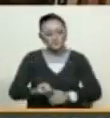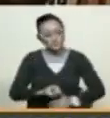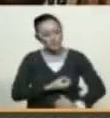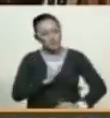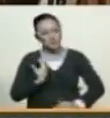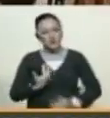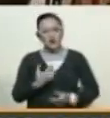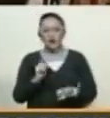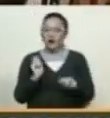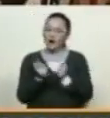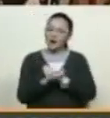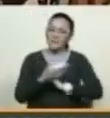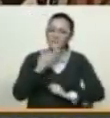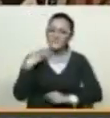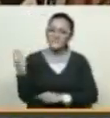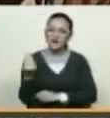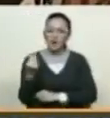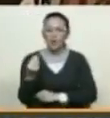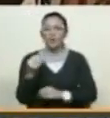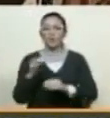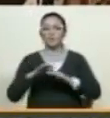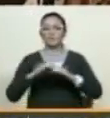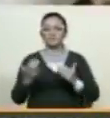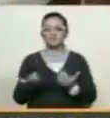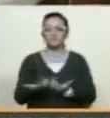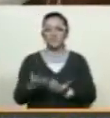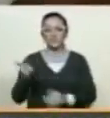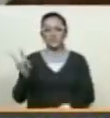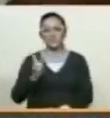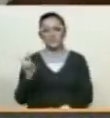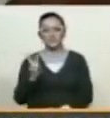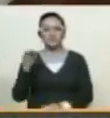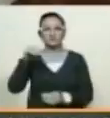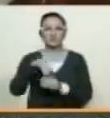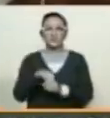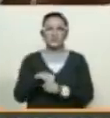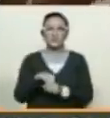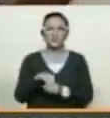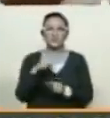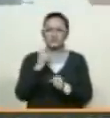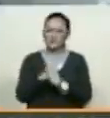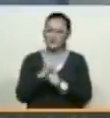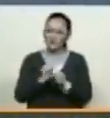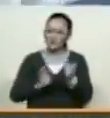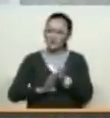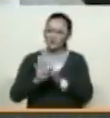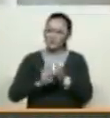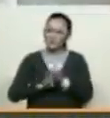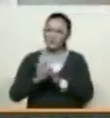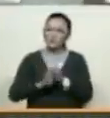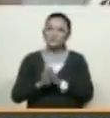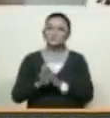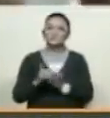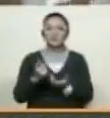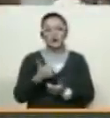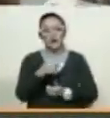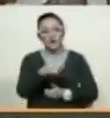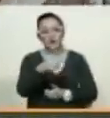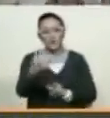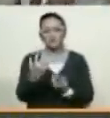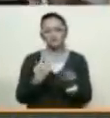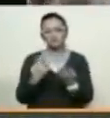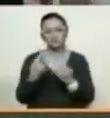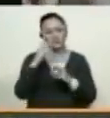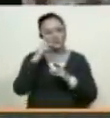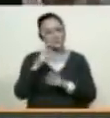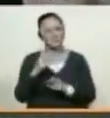mejores mujeres y hombres venezolanas y venezolanos, que trabajemos por nuestro país, pero que sobre todo nos respetemos. Que viva